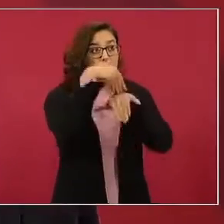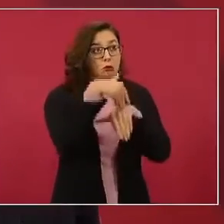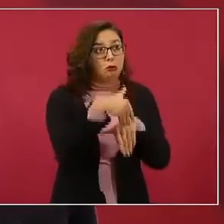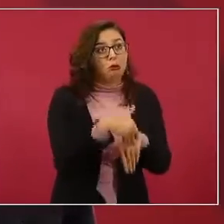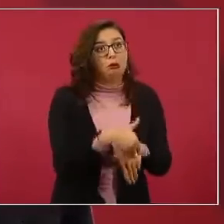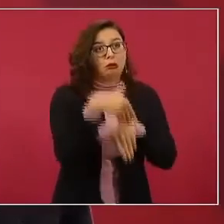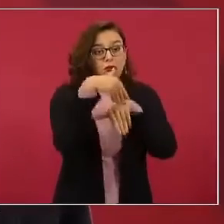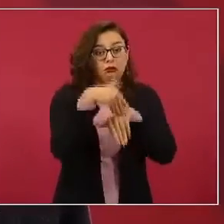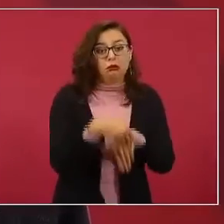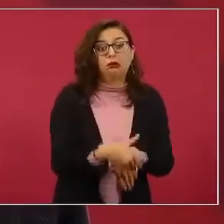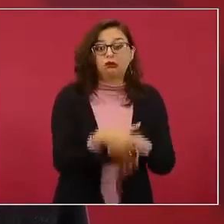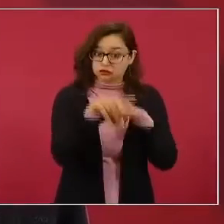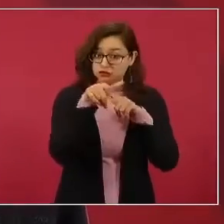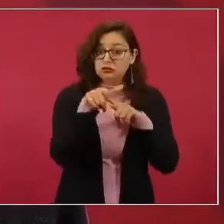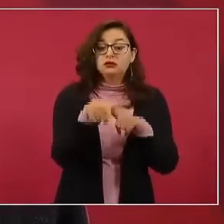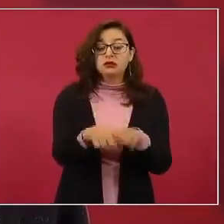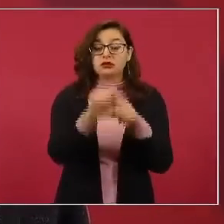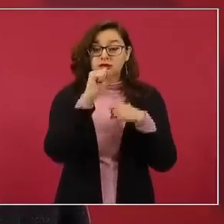protectorado,